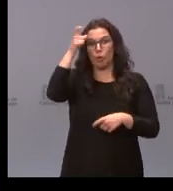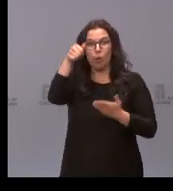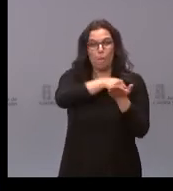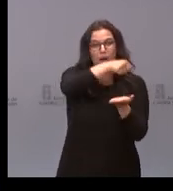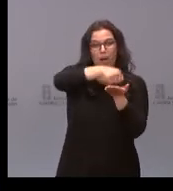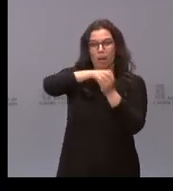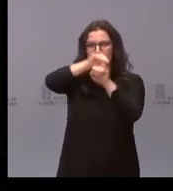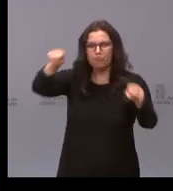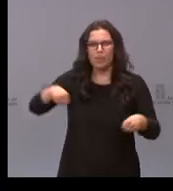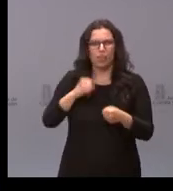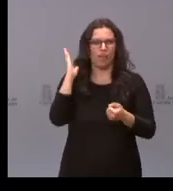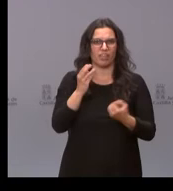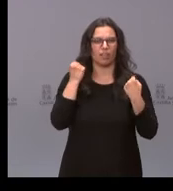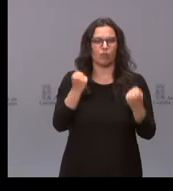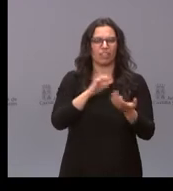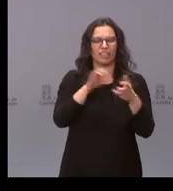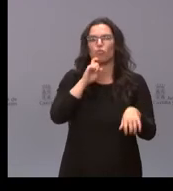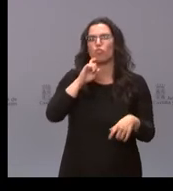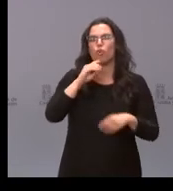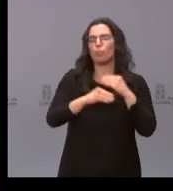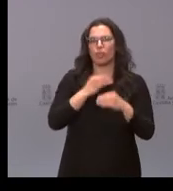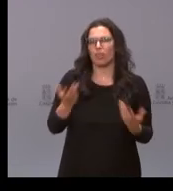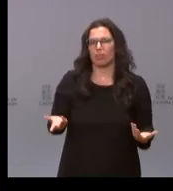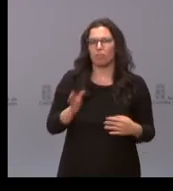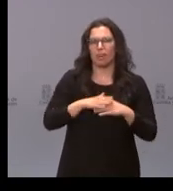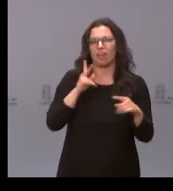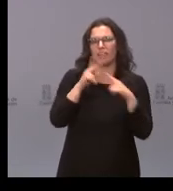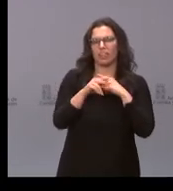a castilla y león generar un poco de esta nueva tendencia